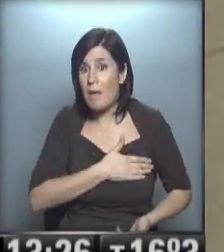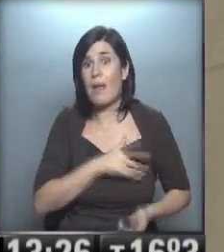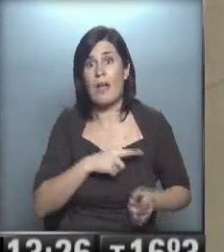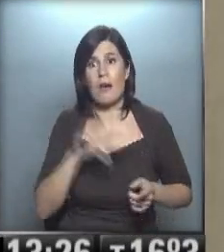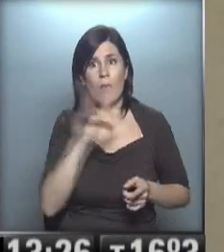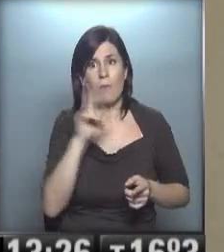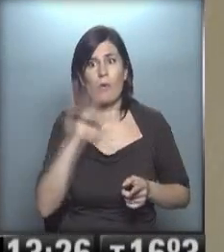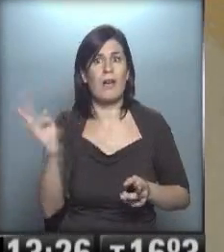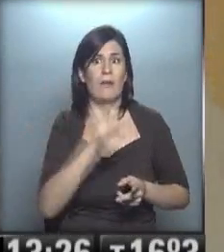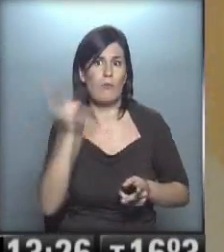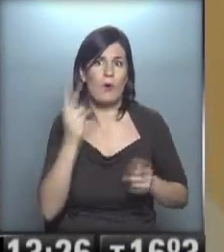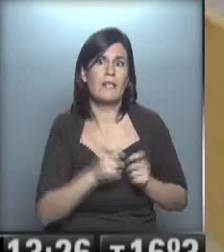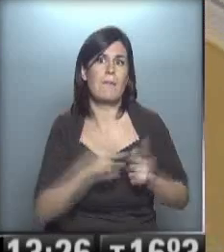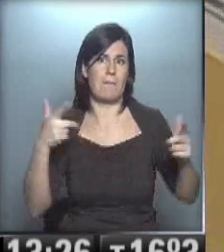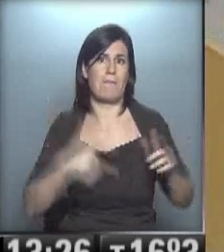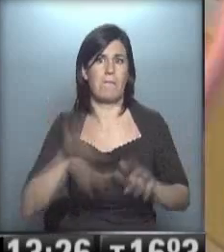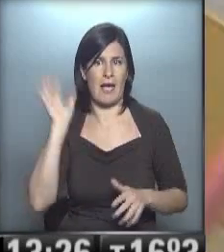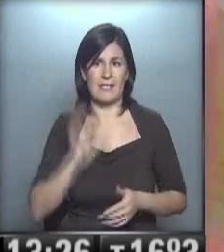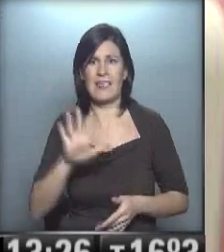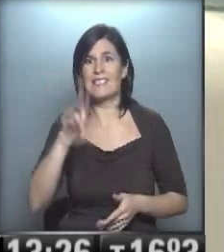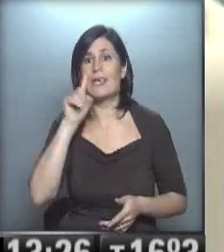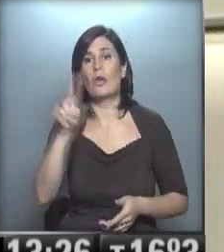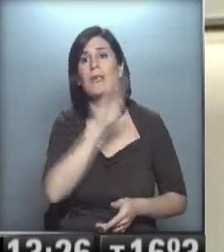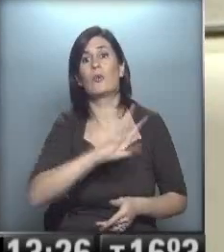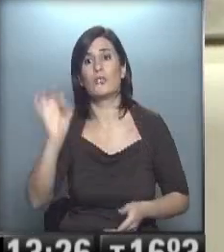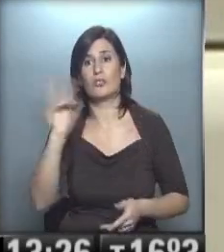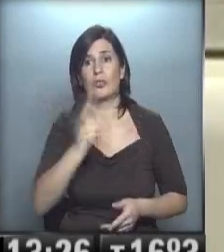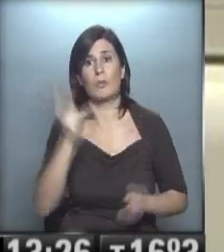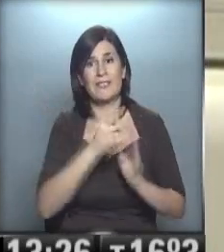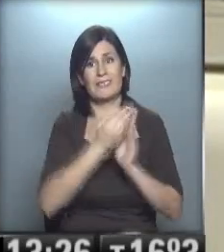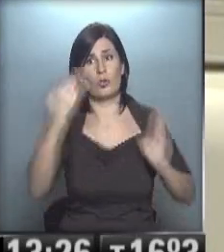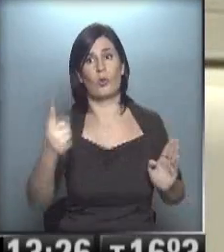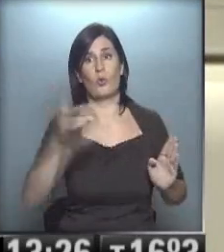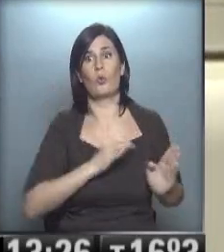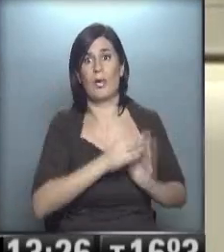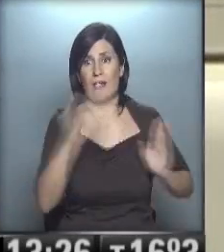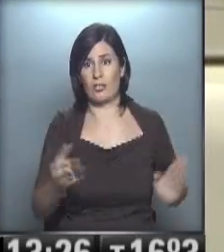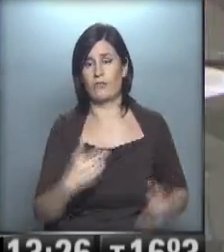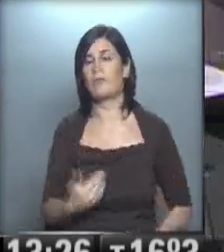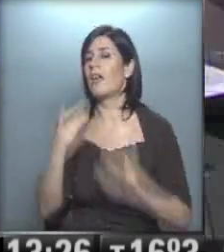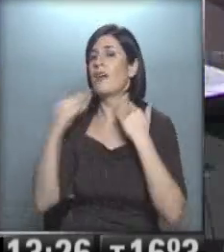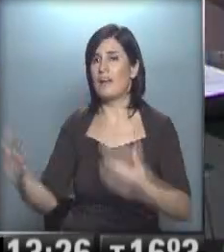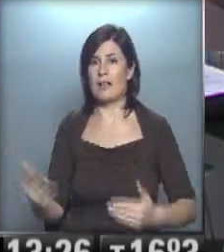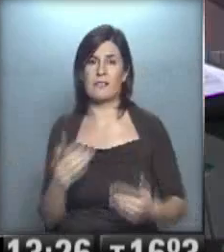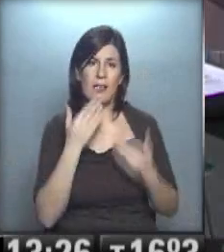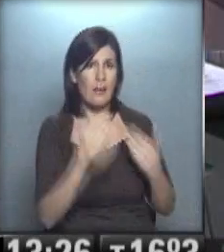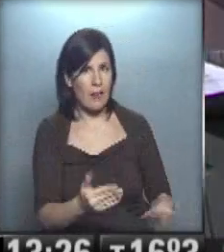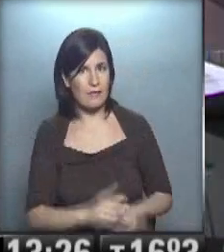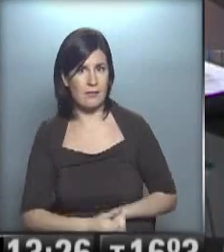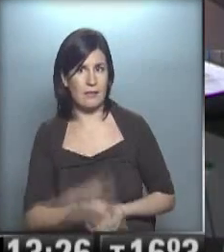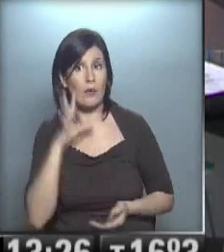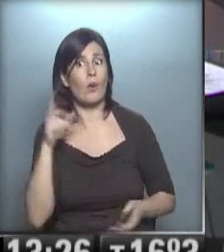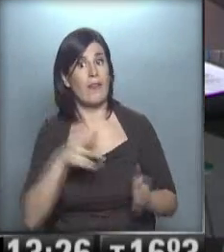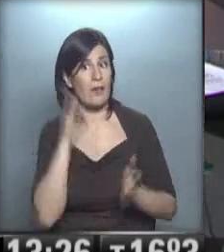de muerte por tumores en nuestro país produce 5 mil 400 muertes por año gracias bueno hay que recordar que es de atención